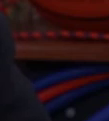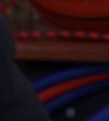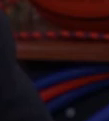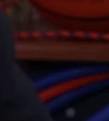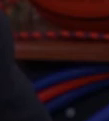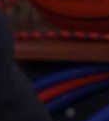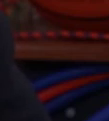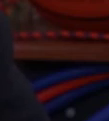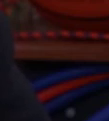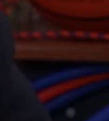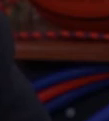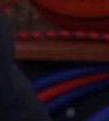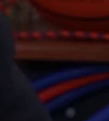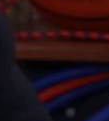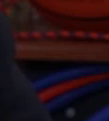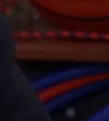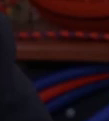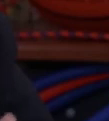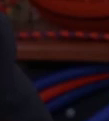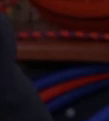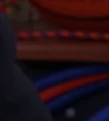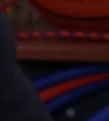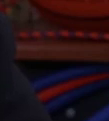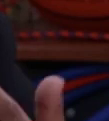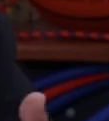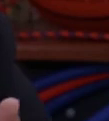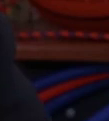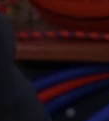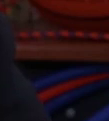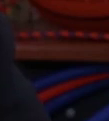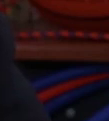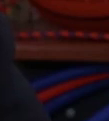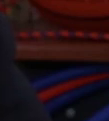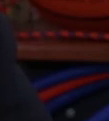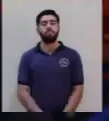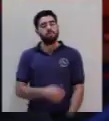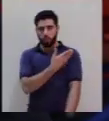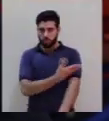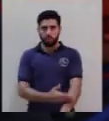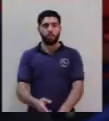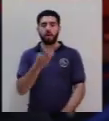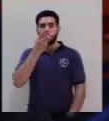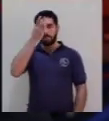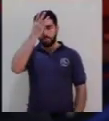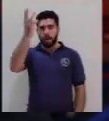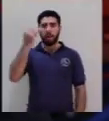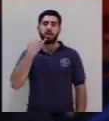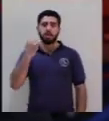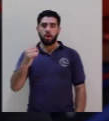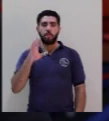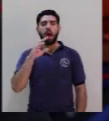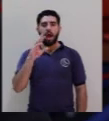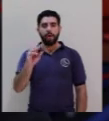joktak wachipul, jala joktak silo wachipul. Akuchi kirjen kipik achikerik ochipam de kitinamit. Roj kari kota chichuka